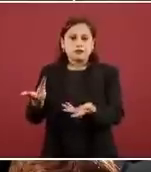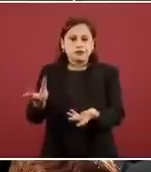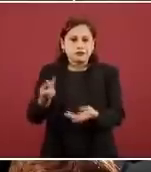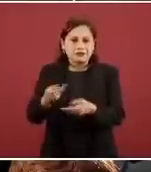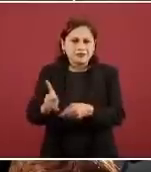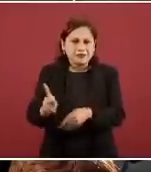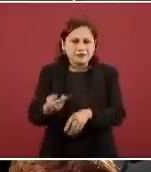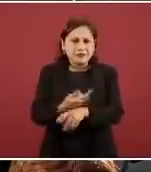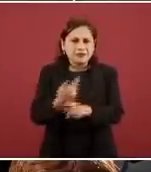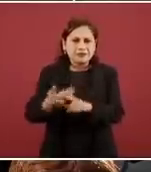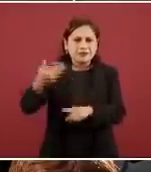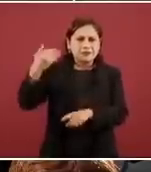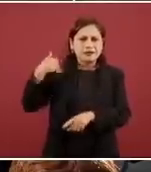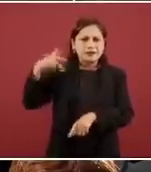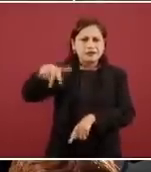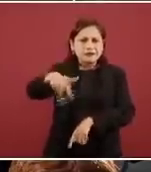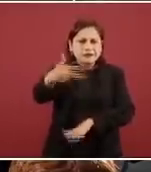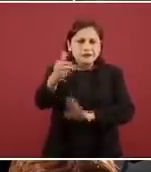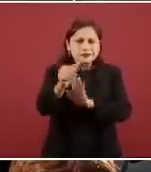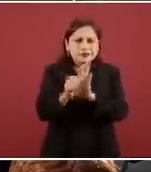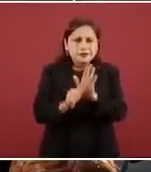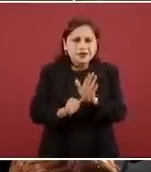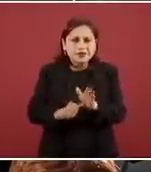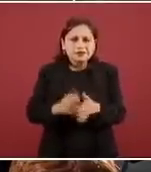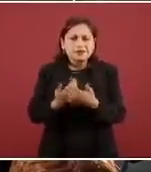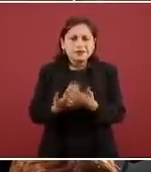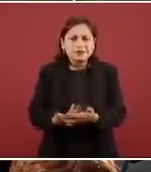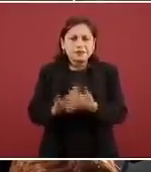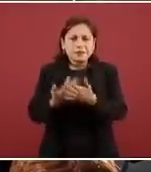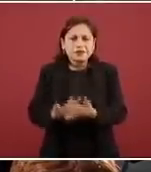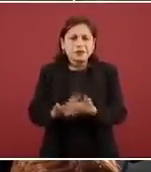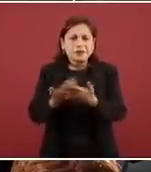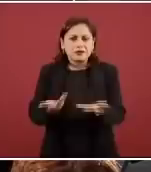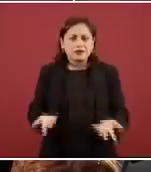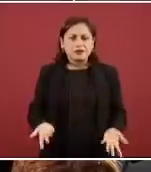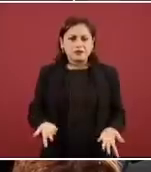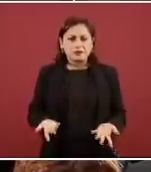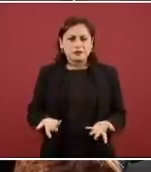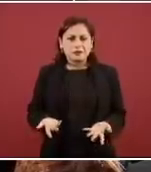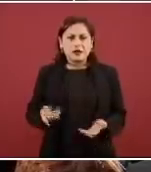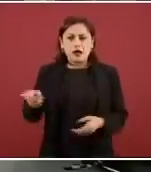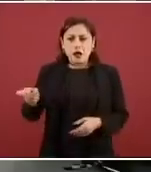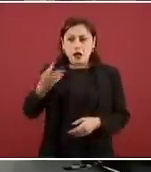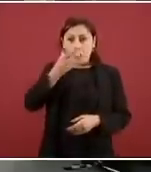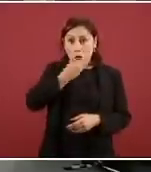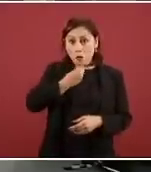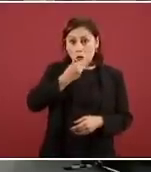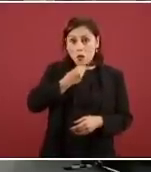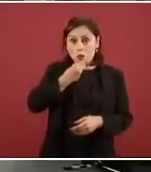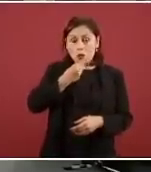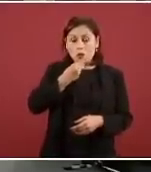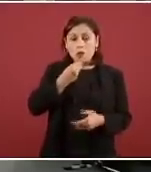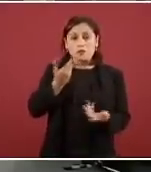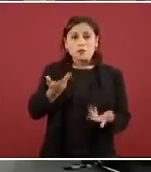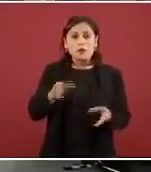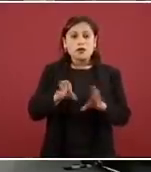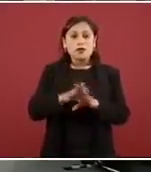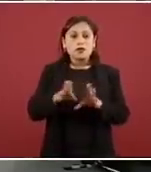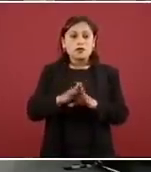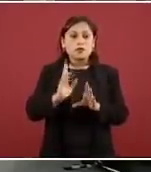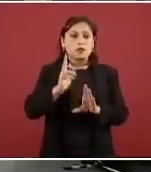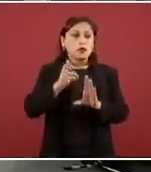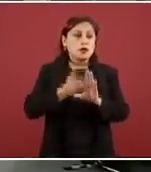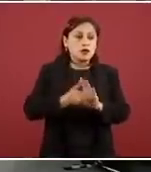medicamentos. 3 meses después. El señor tuvo que estar buscando dónde tener un lugar donde quedarse